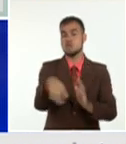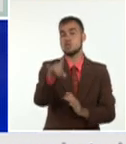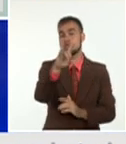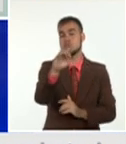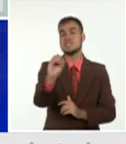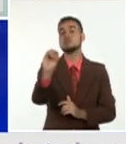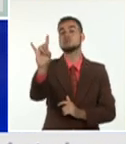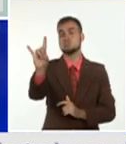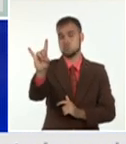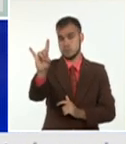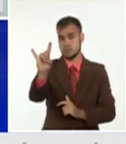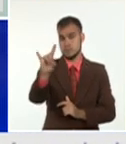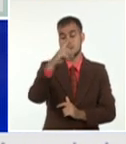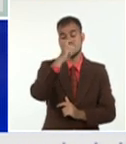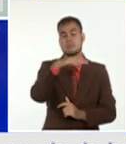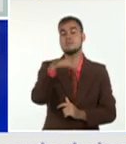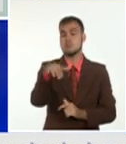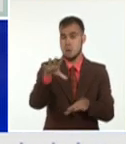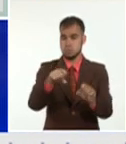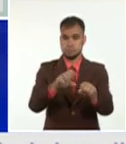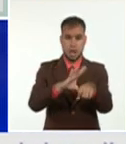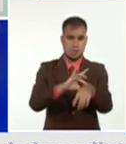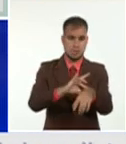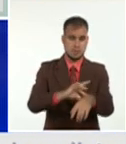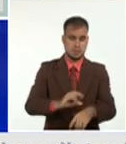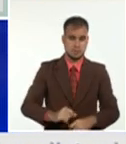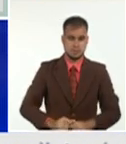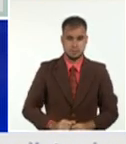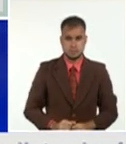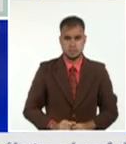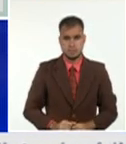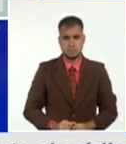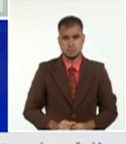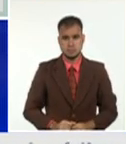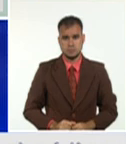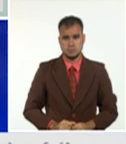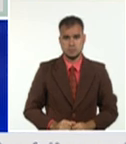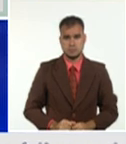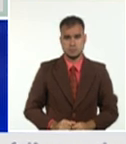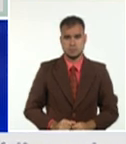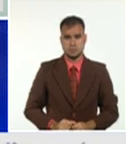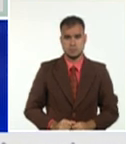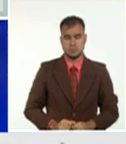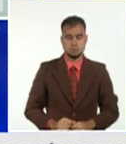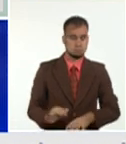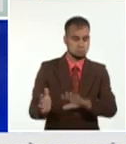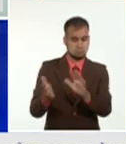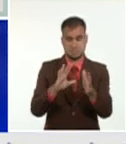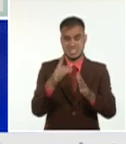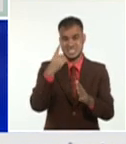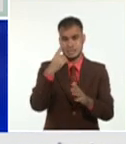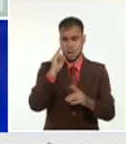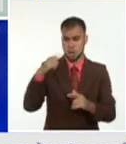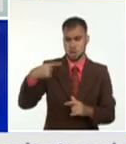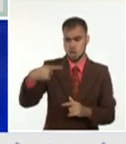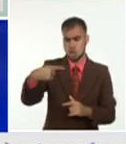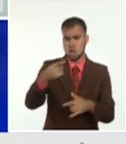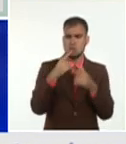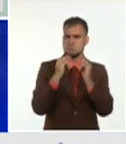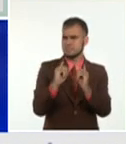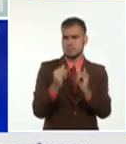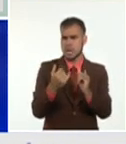casos confirmados en edades pediátricas, con un promedio superior, 173, o sea, lejos de